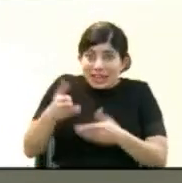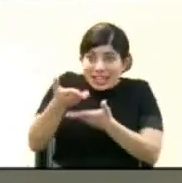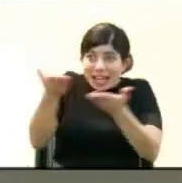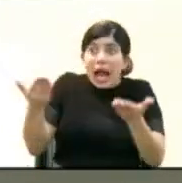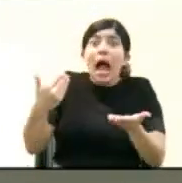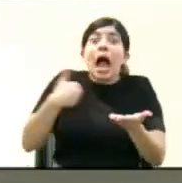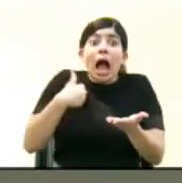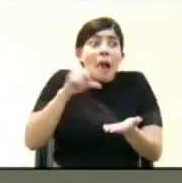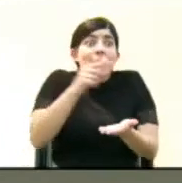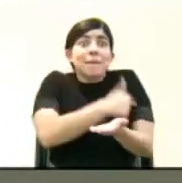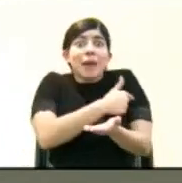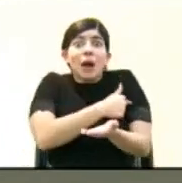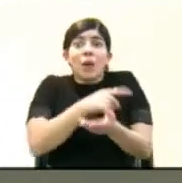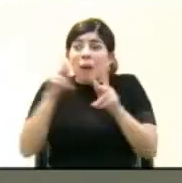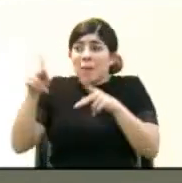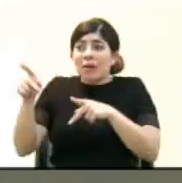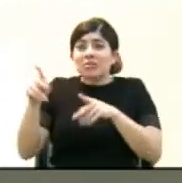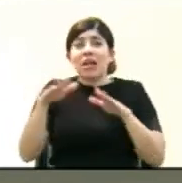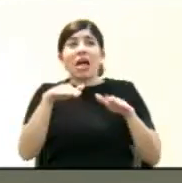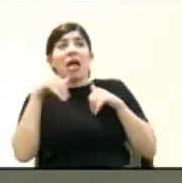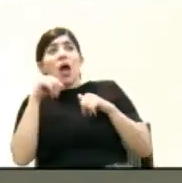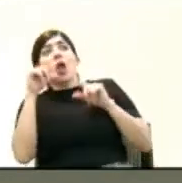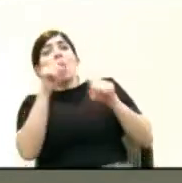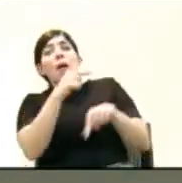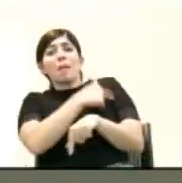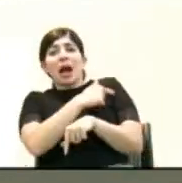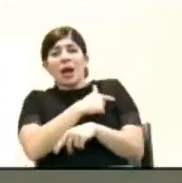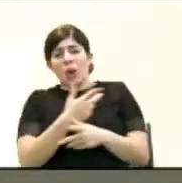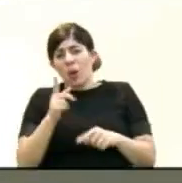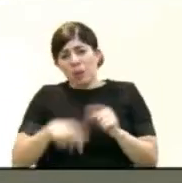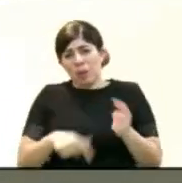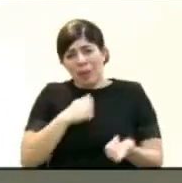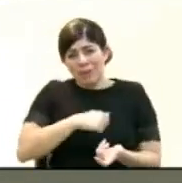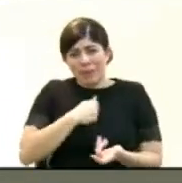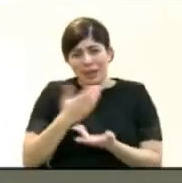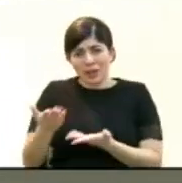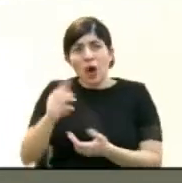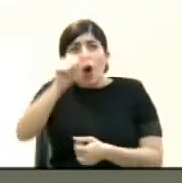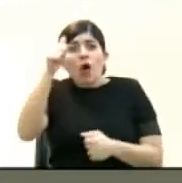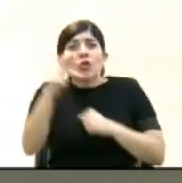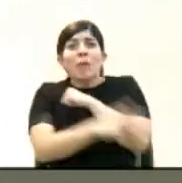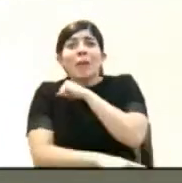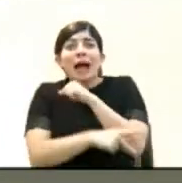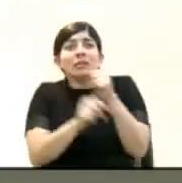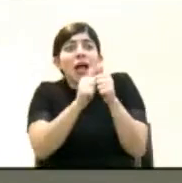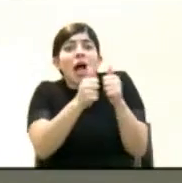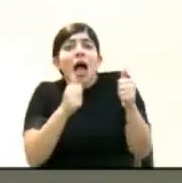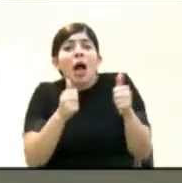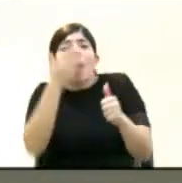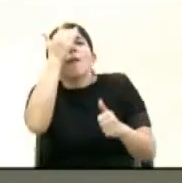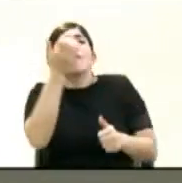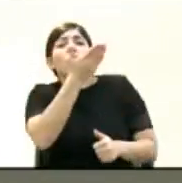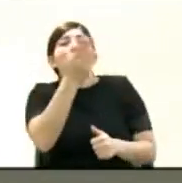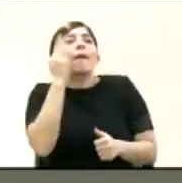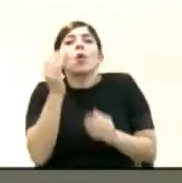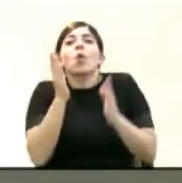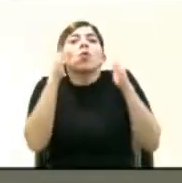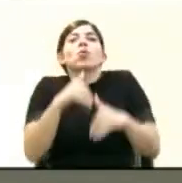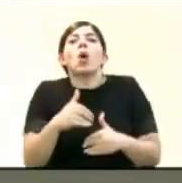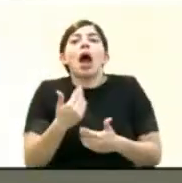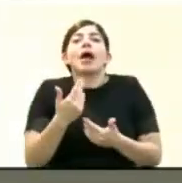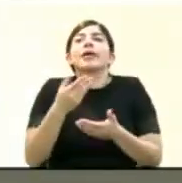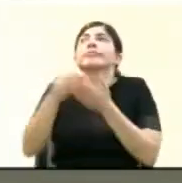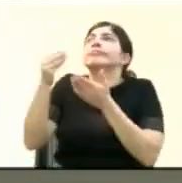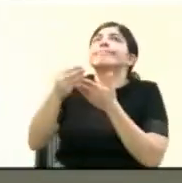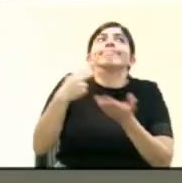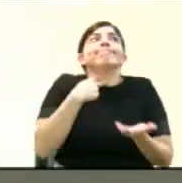posibilidad, la gente no se vacune. En otras latitudes van muy, muy atrás y no es porque no quieran, sino porque no tienen dónde conseguir dosis,